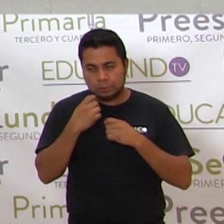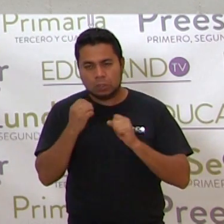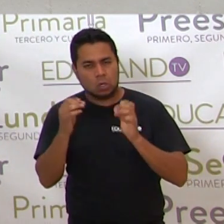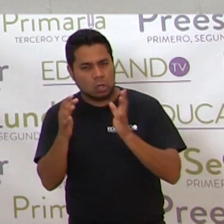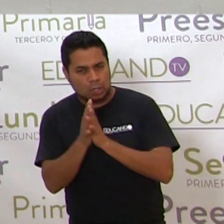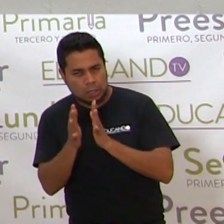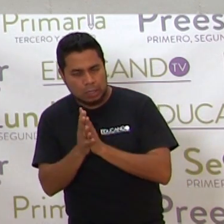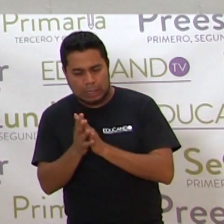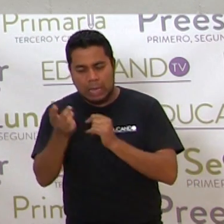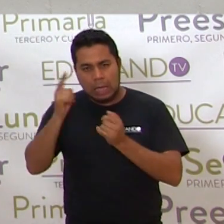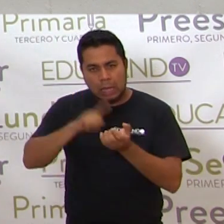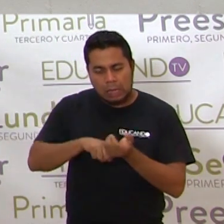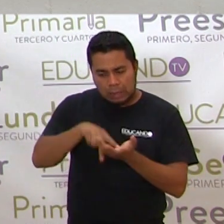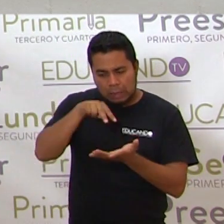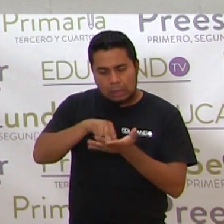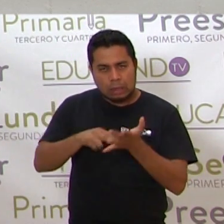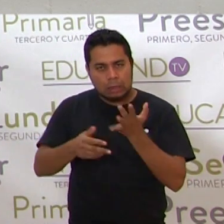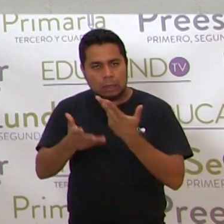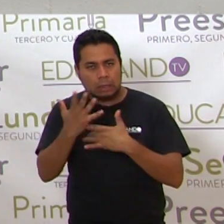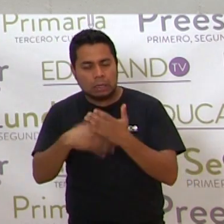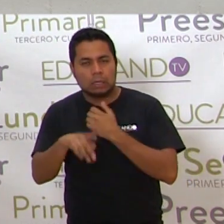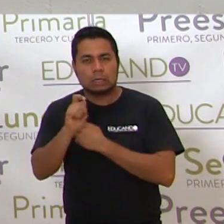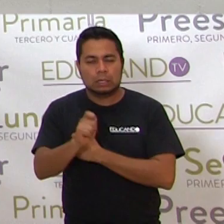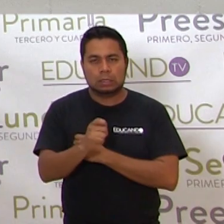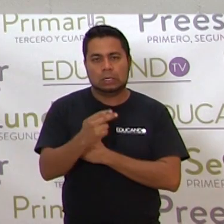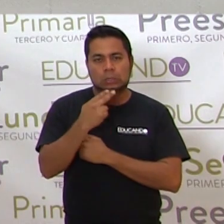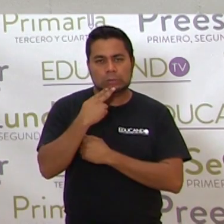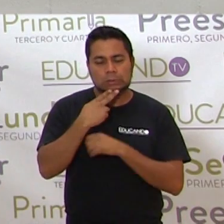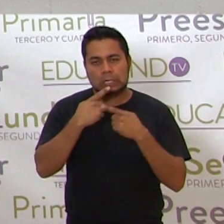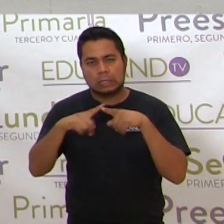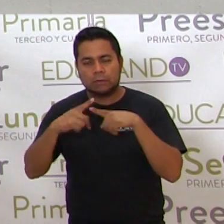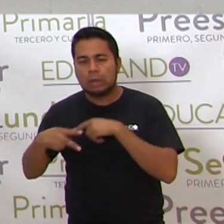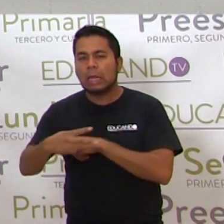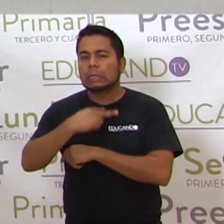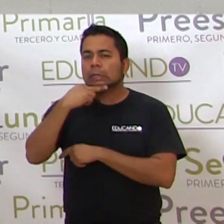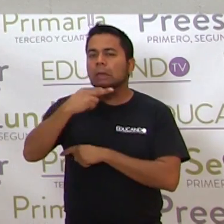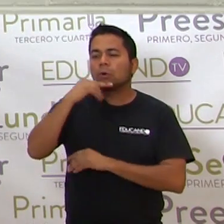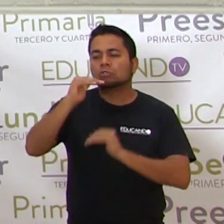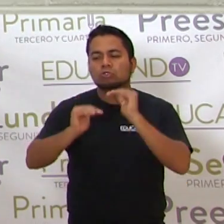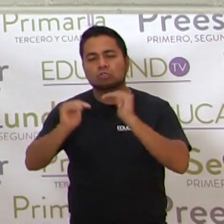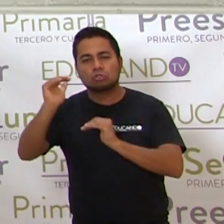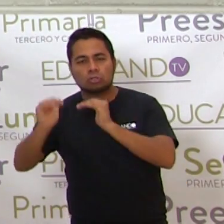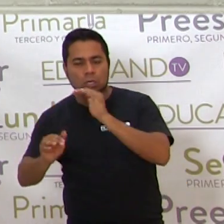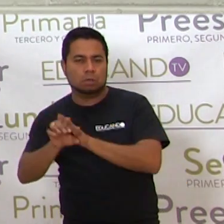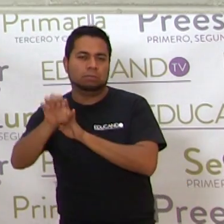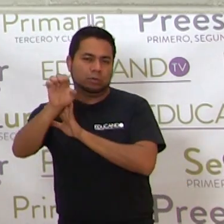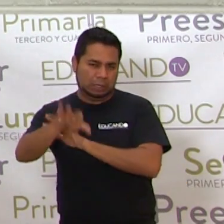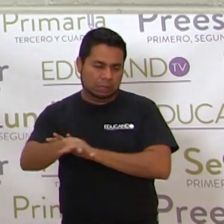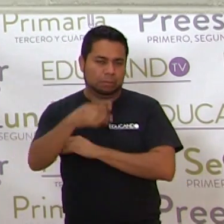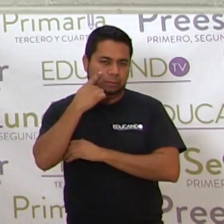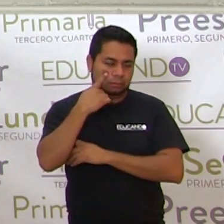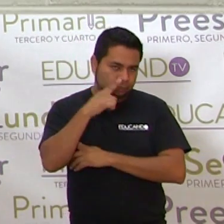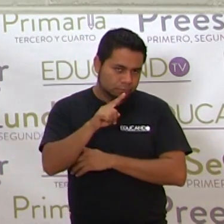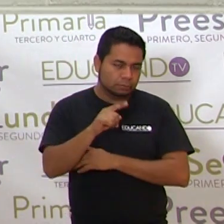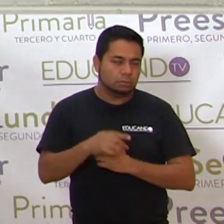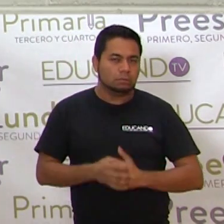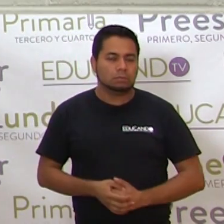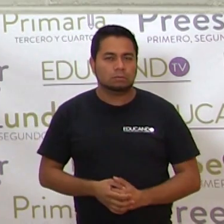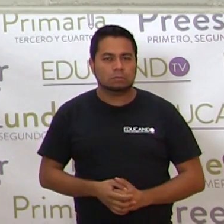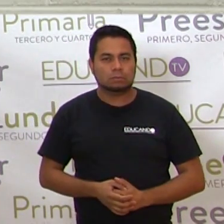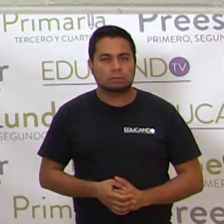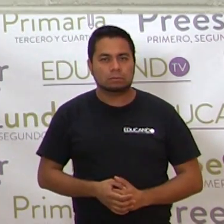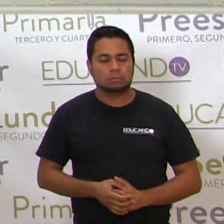en las obras de teatro van a utilizar diferentes tonos de voz. Por ejemplo, cuando diga